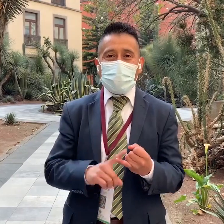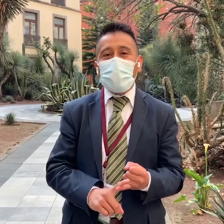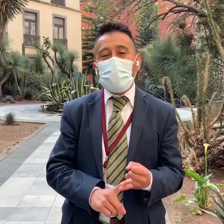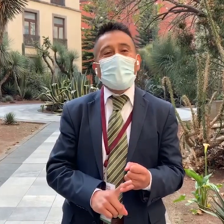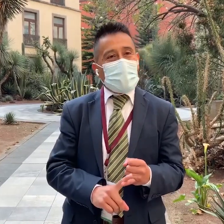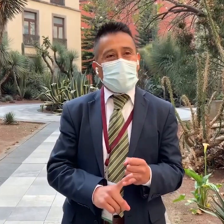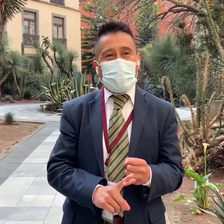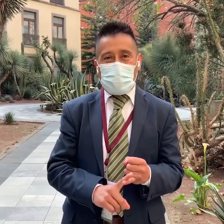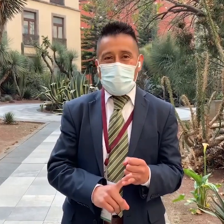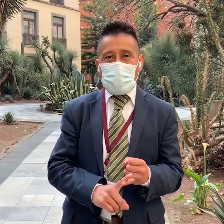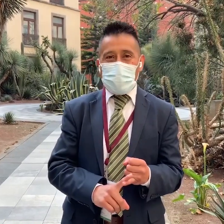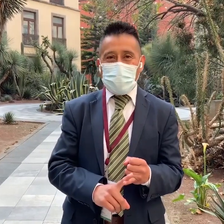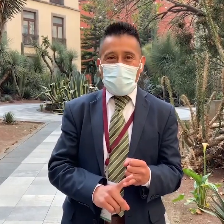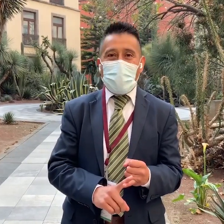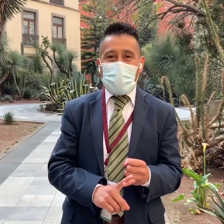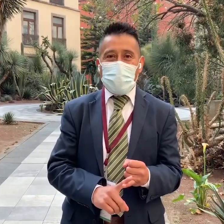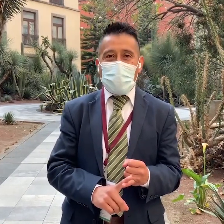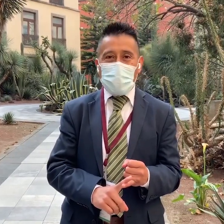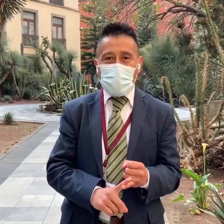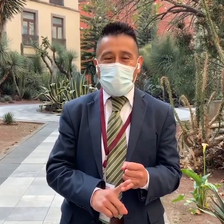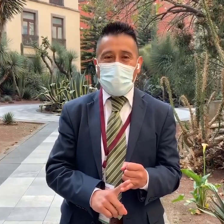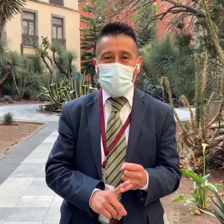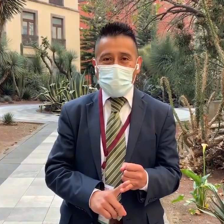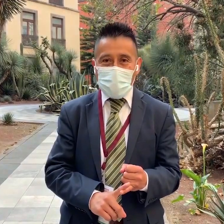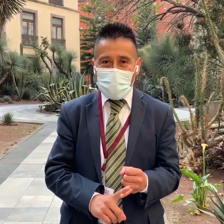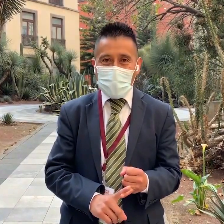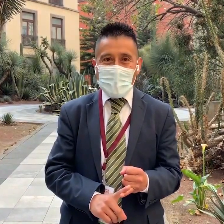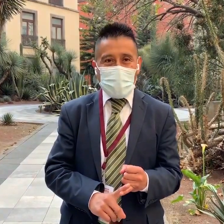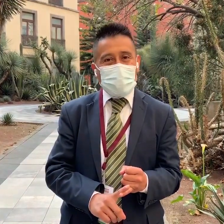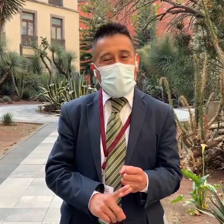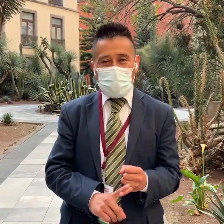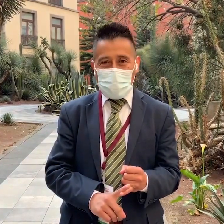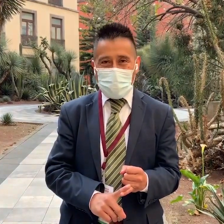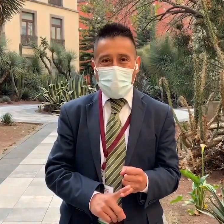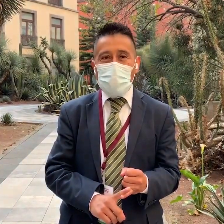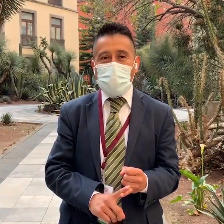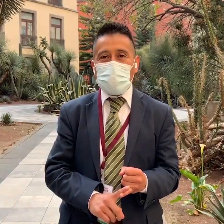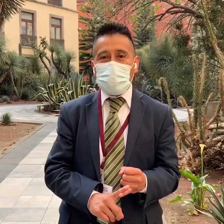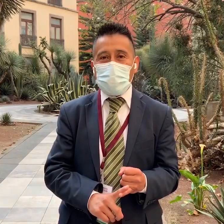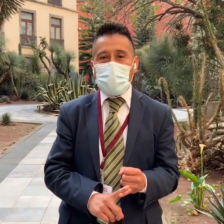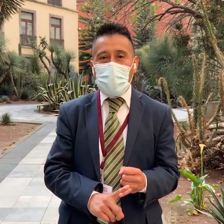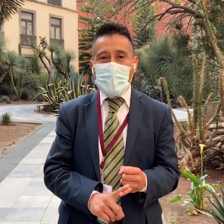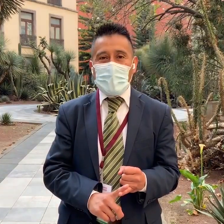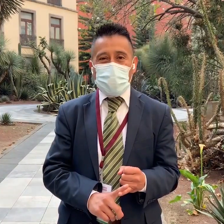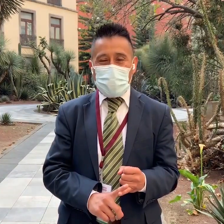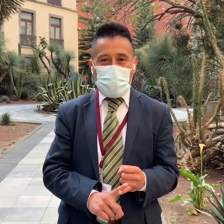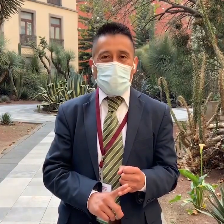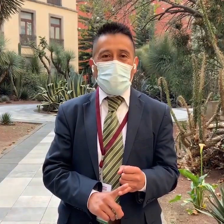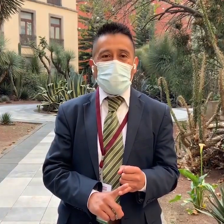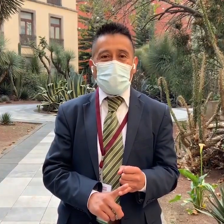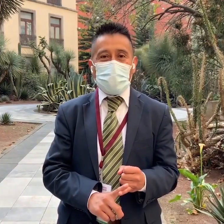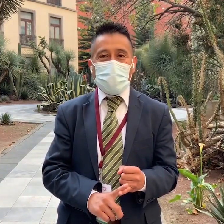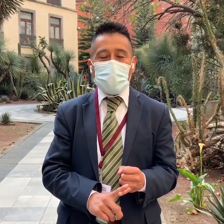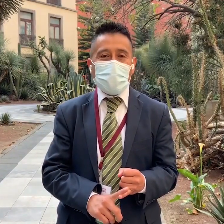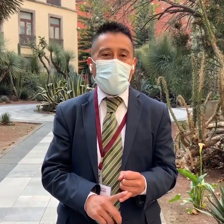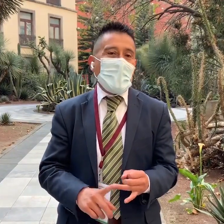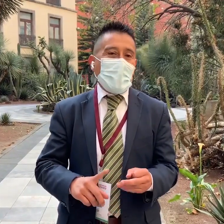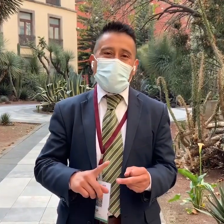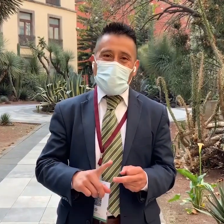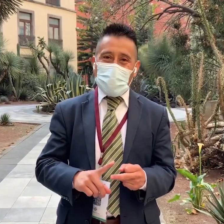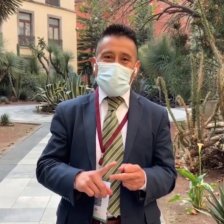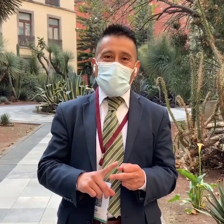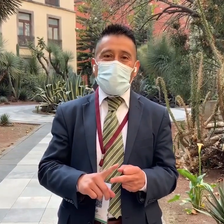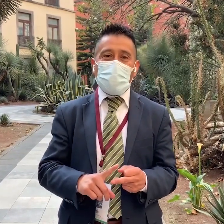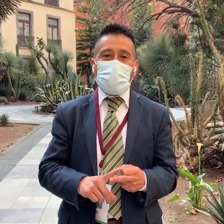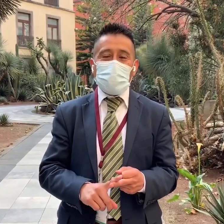entre las de CanSino, que se van a comenzar ya aquí en México en estos días y se autorizará la próxima semana su uso de emergencia,